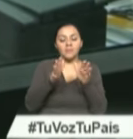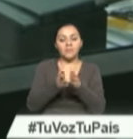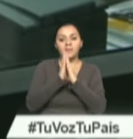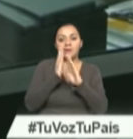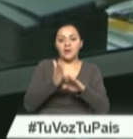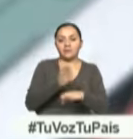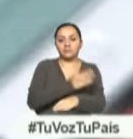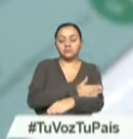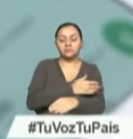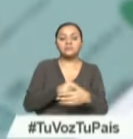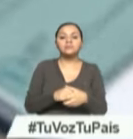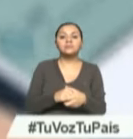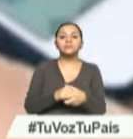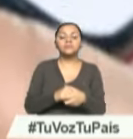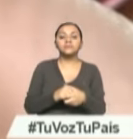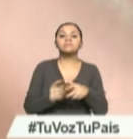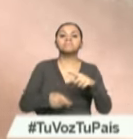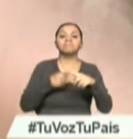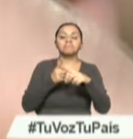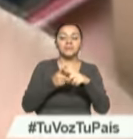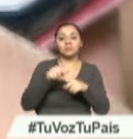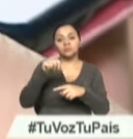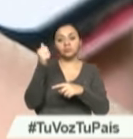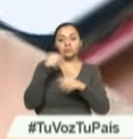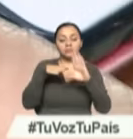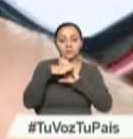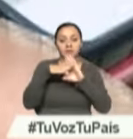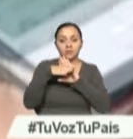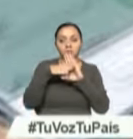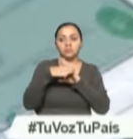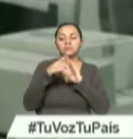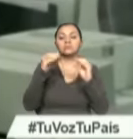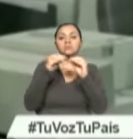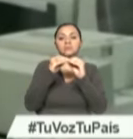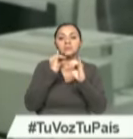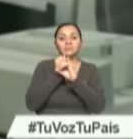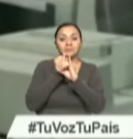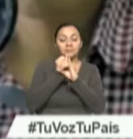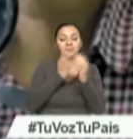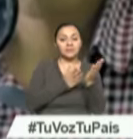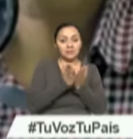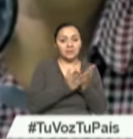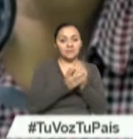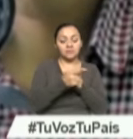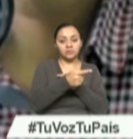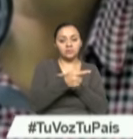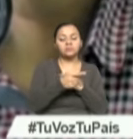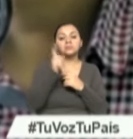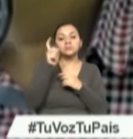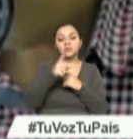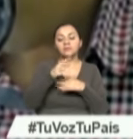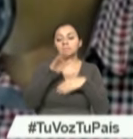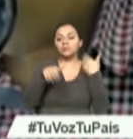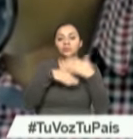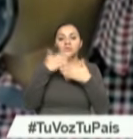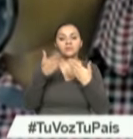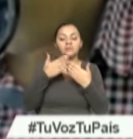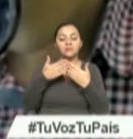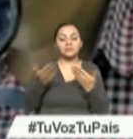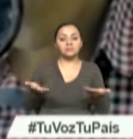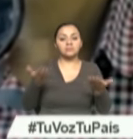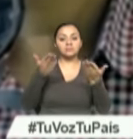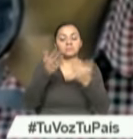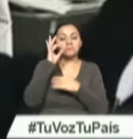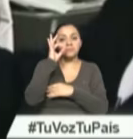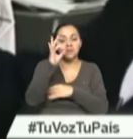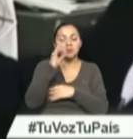solicitado. Además, las instituciones financieras y las entidades de servicios auxiliares deberán prestar las facilidades